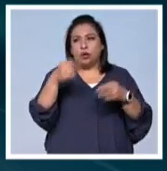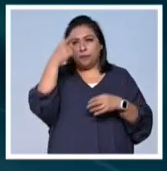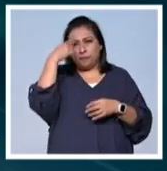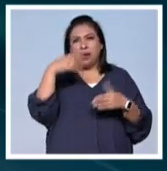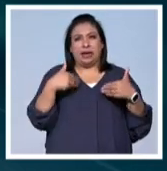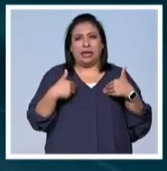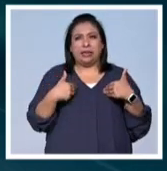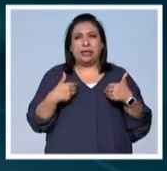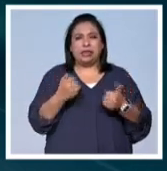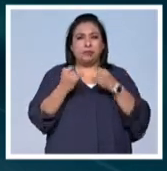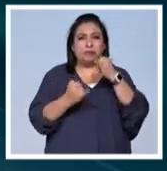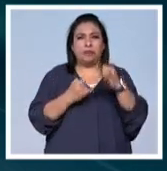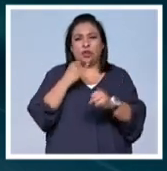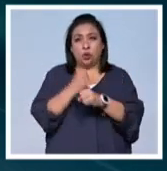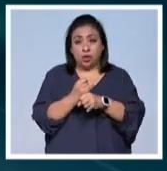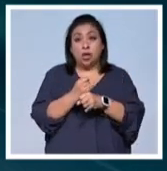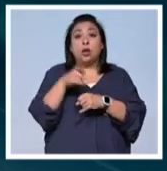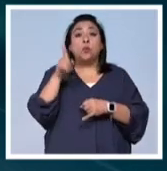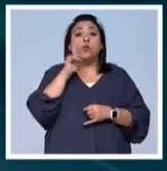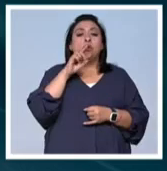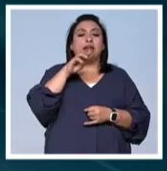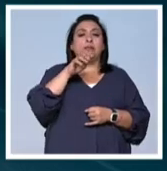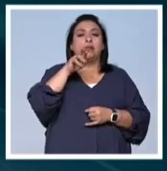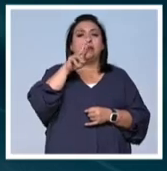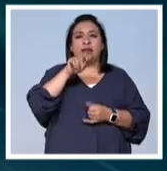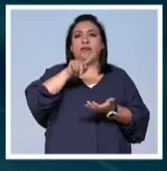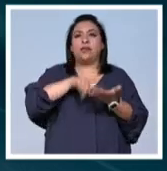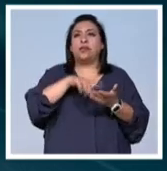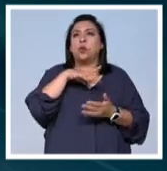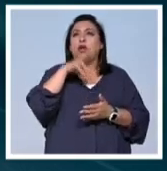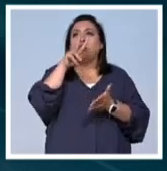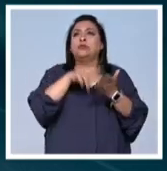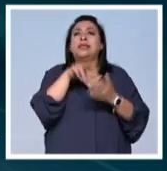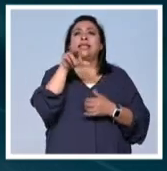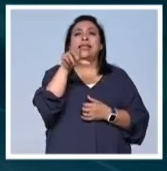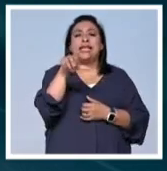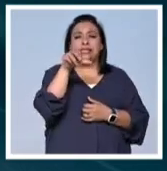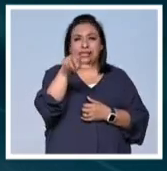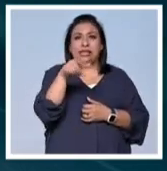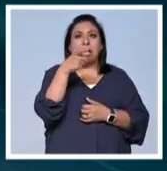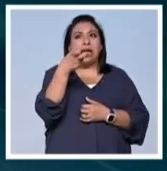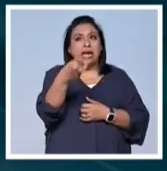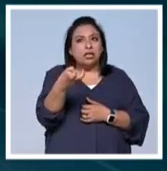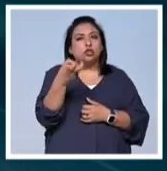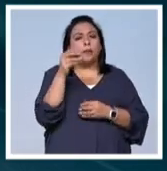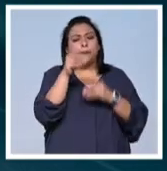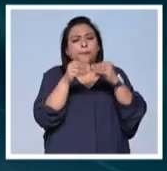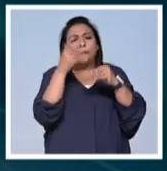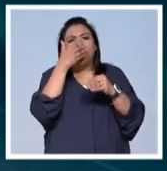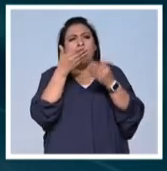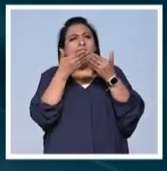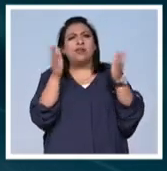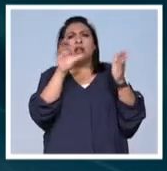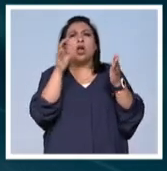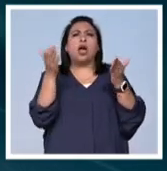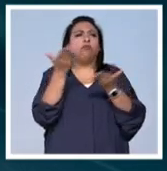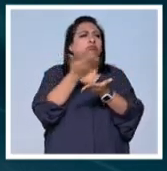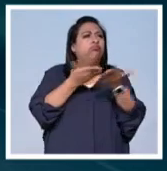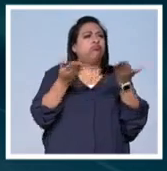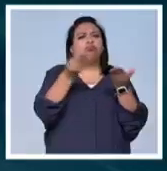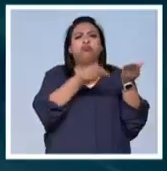el entendimiento internacional que Minerva Cuevas constituyó en 2016 como un ejercicio estético abierto a la